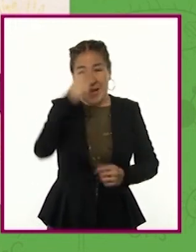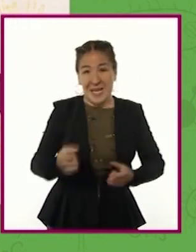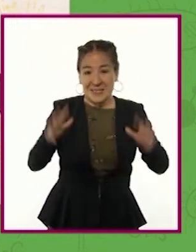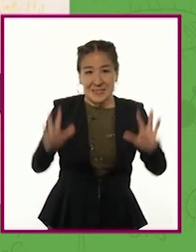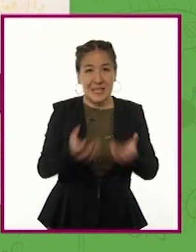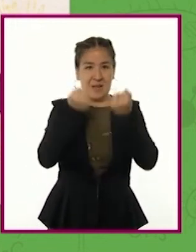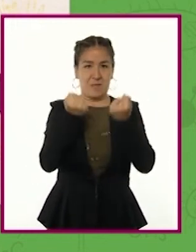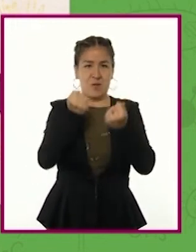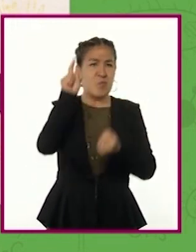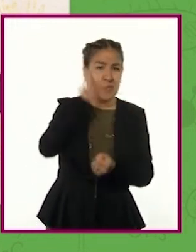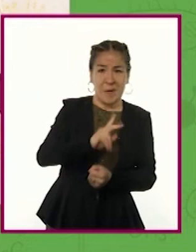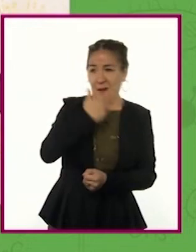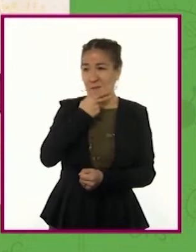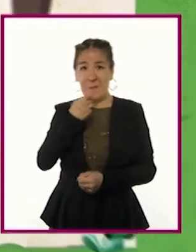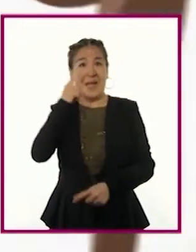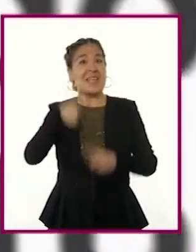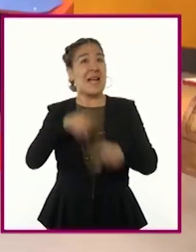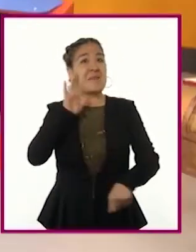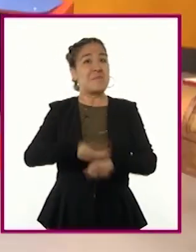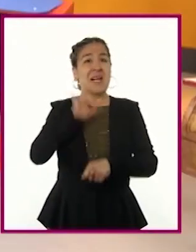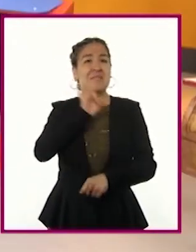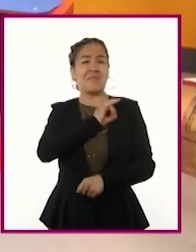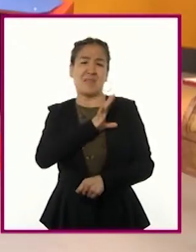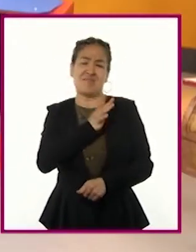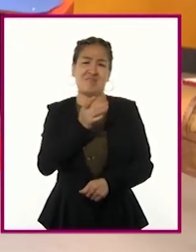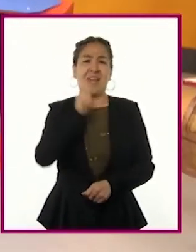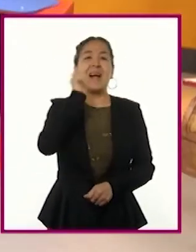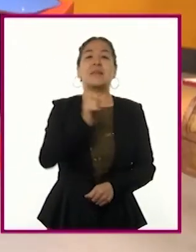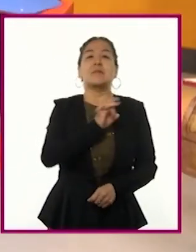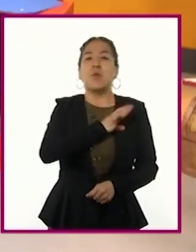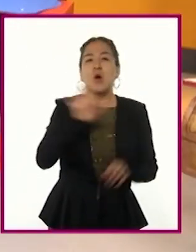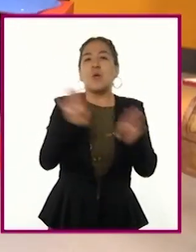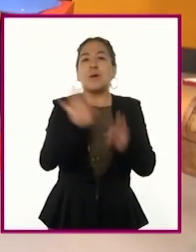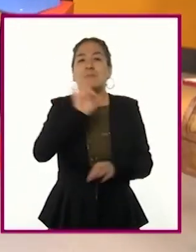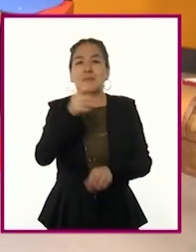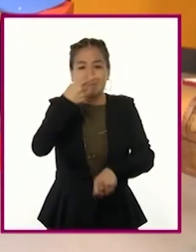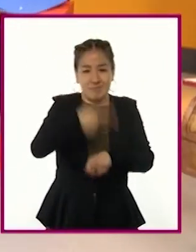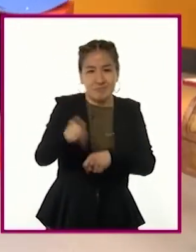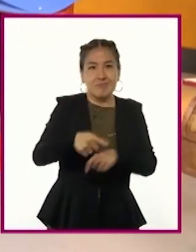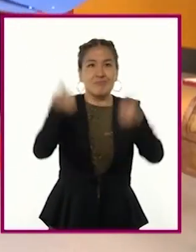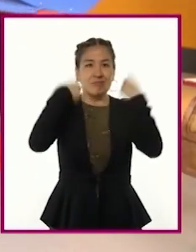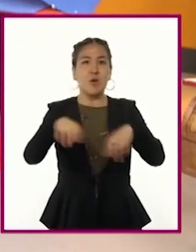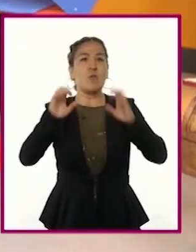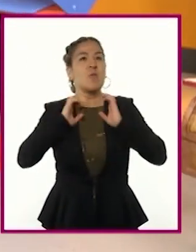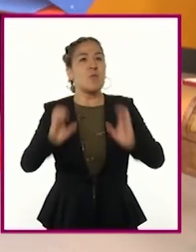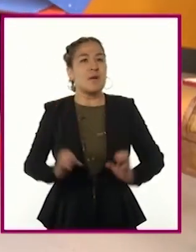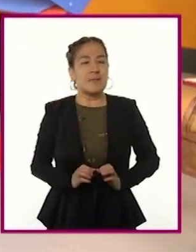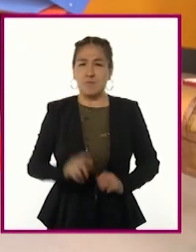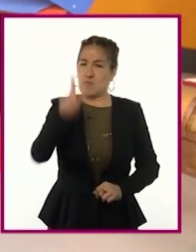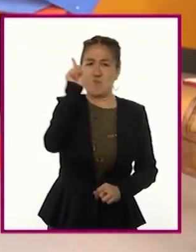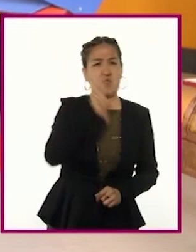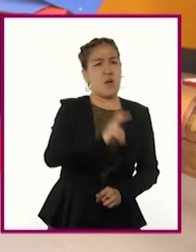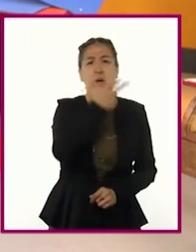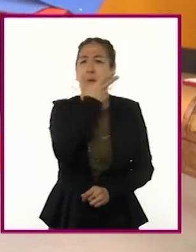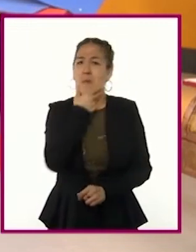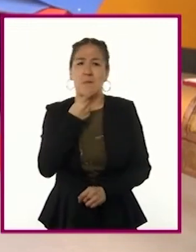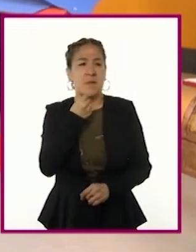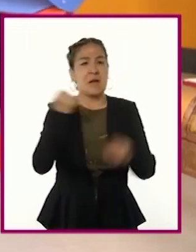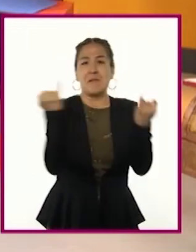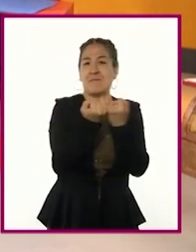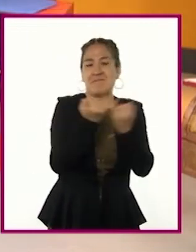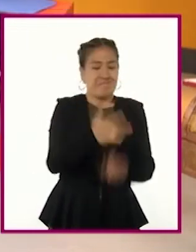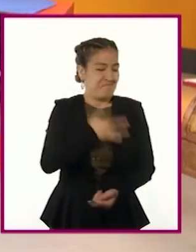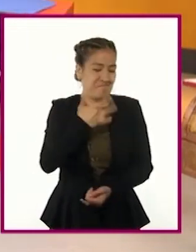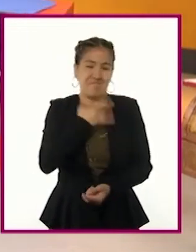no al género. El no sentir miedo puede poner en riesgo nuestra integridad. Tanto hombres como mujeres